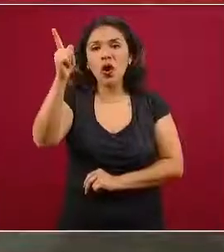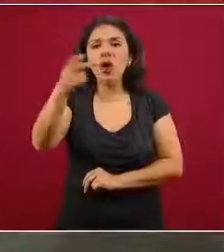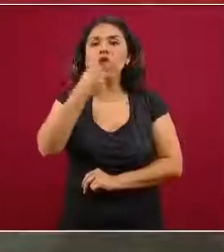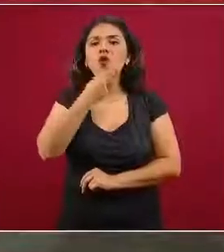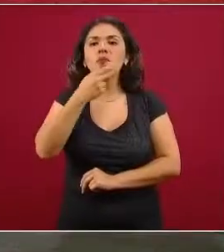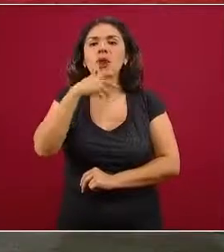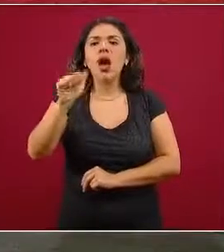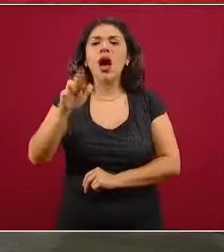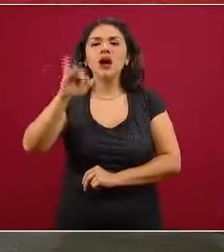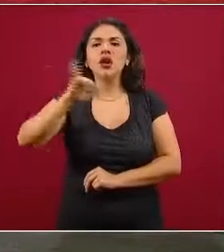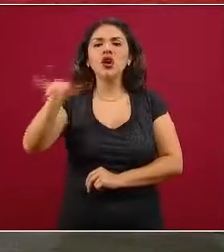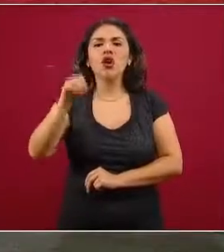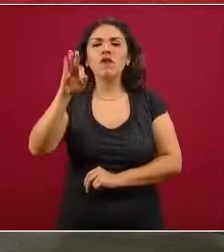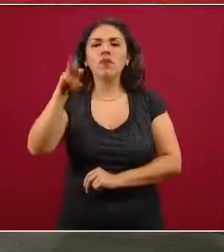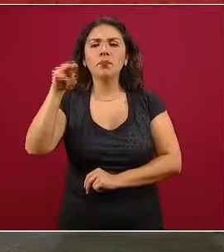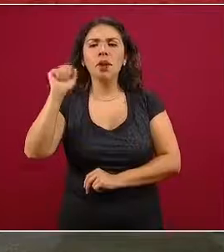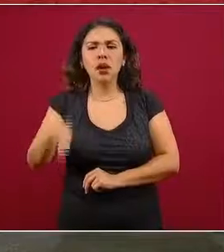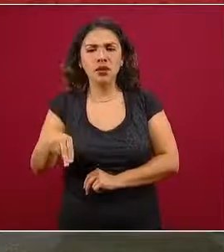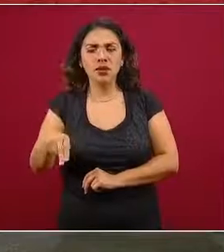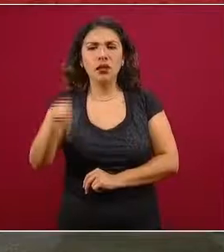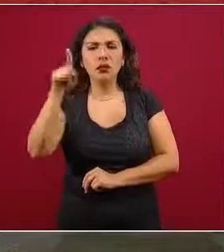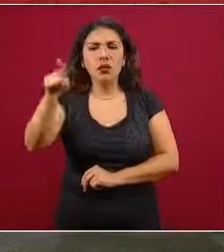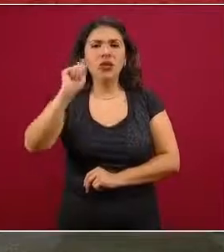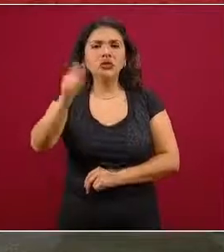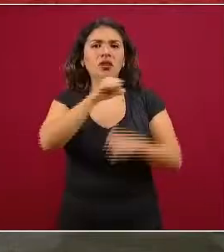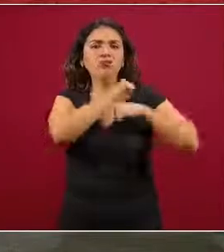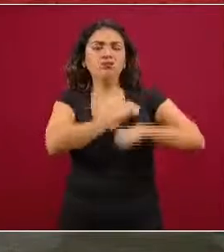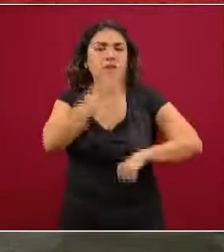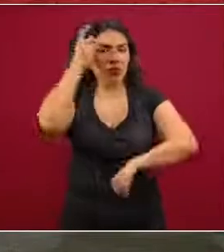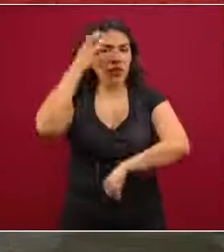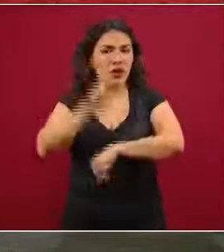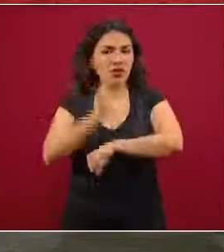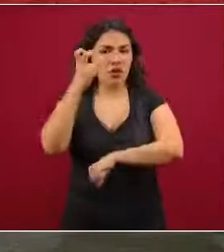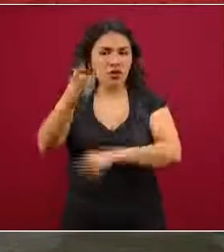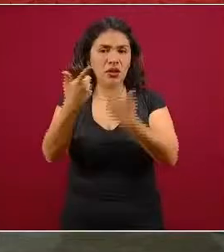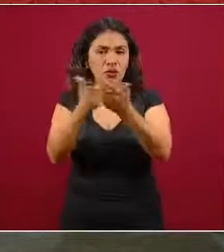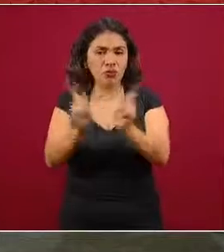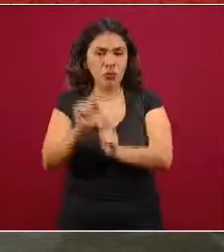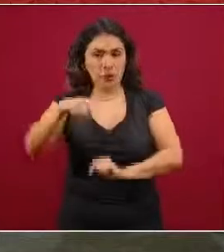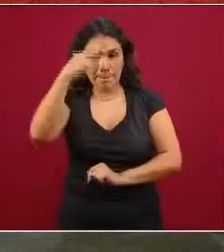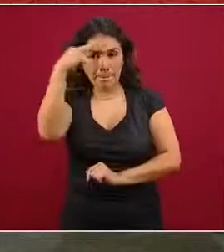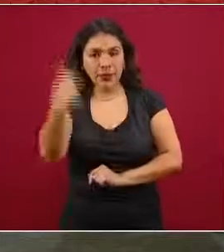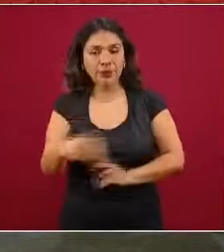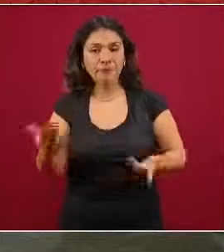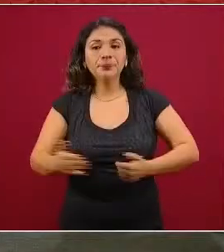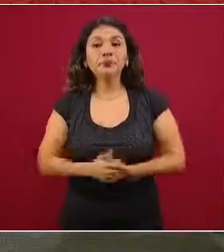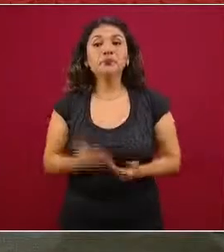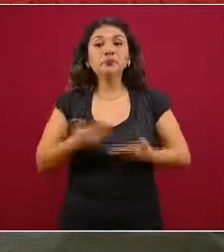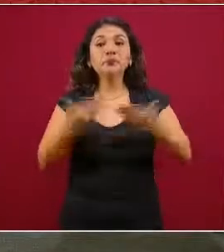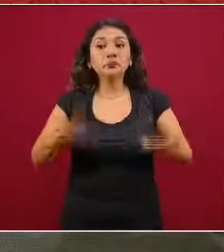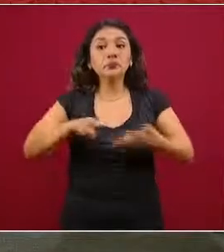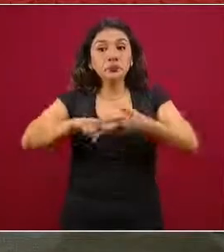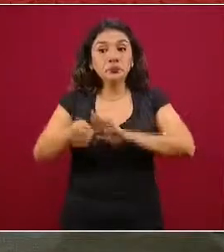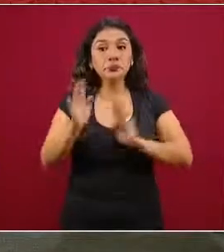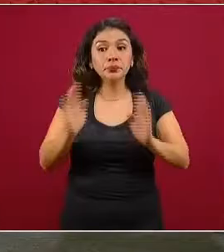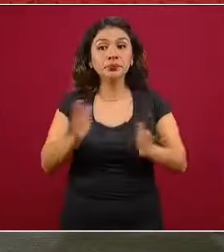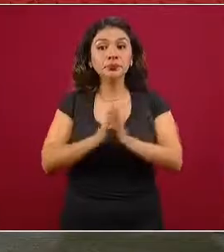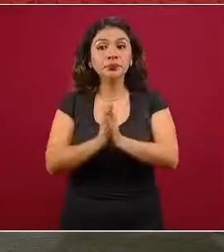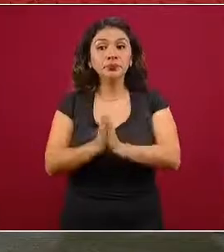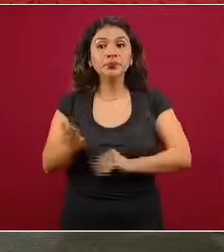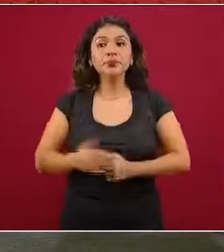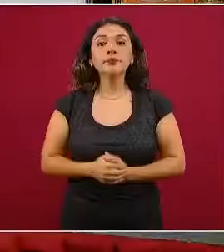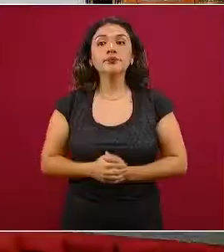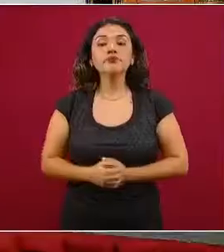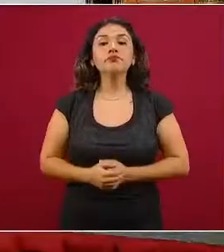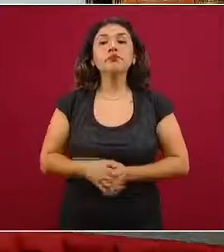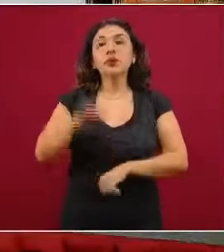Ari Hockman, quien es el director de esta organización en México. Vamos a empezar entonces y le pido